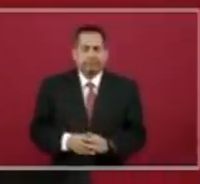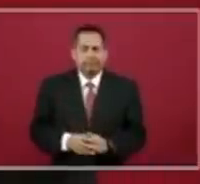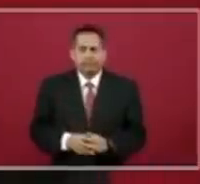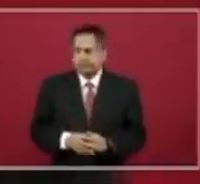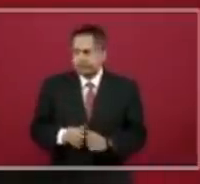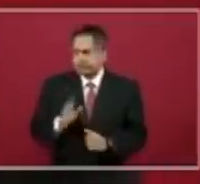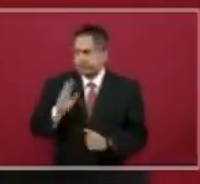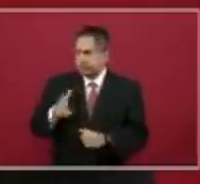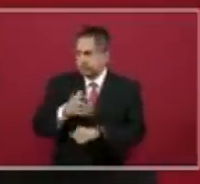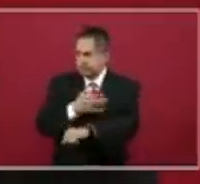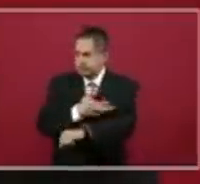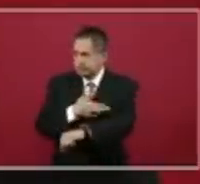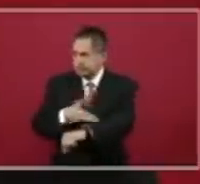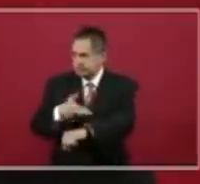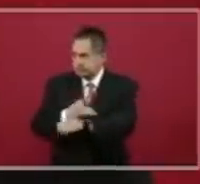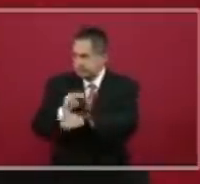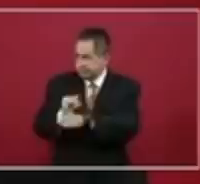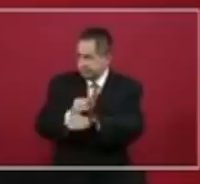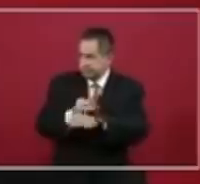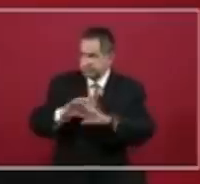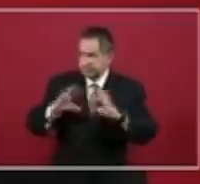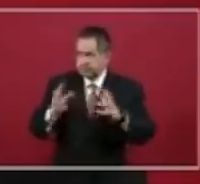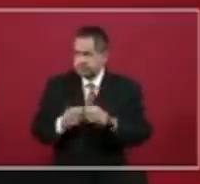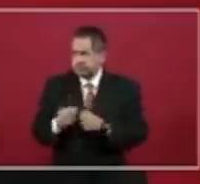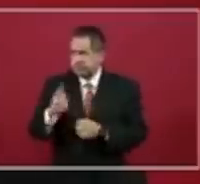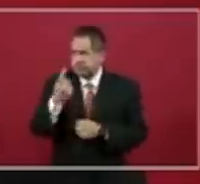han inspeccionado